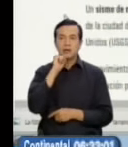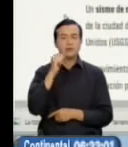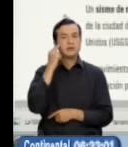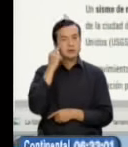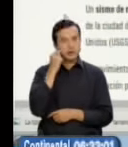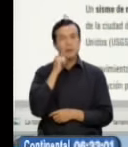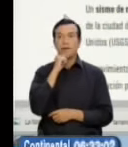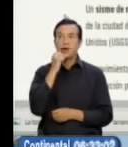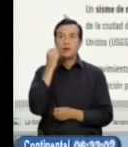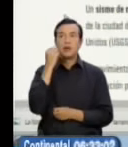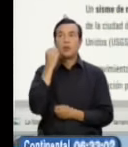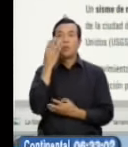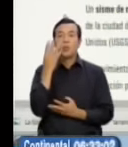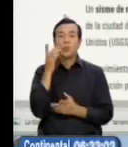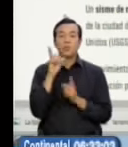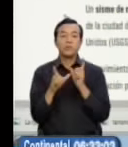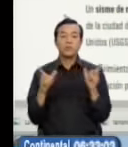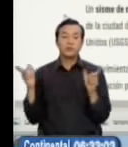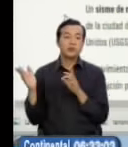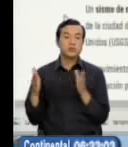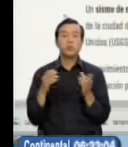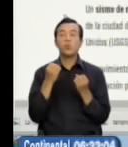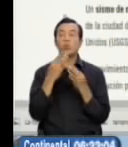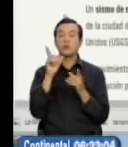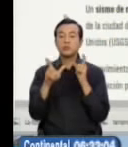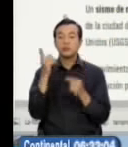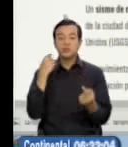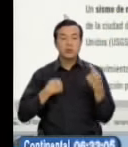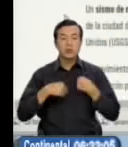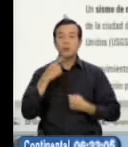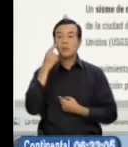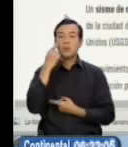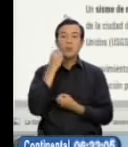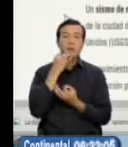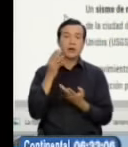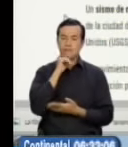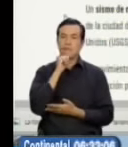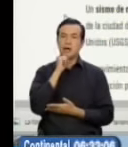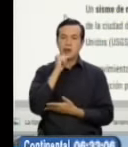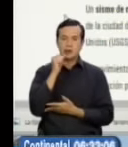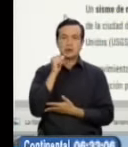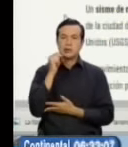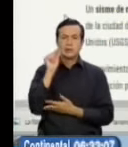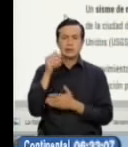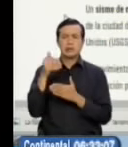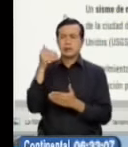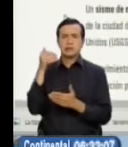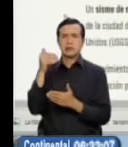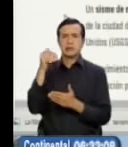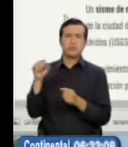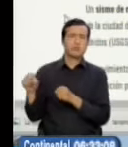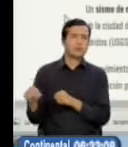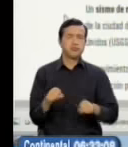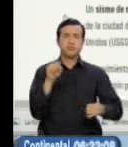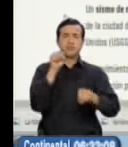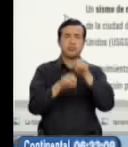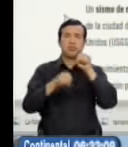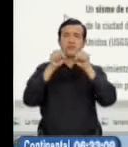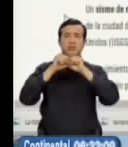contabilizar a cuánto asciende el daño que se ha generado producto de este movimiento. Hay incontables destrozos,